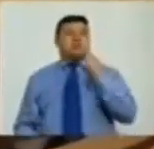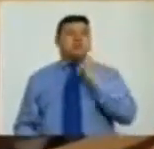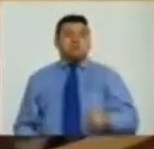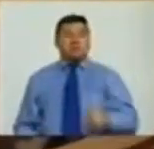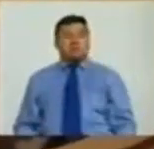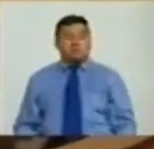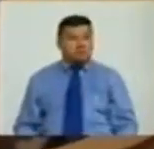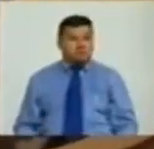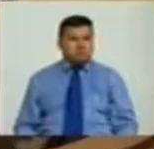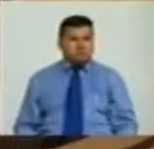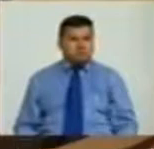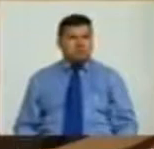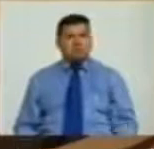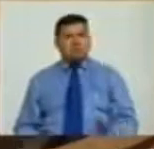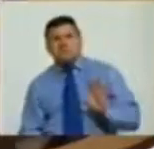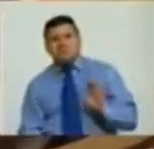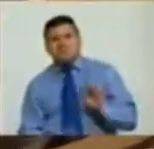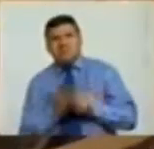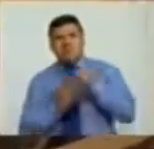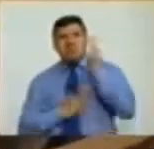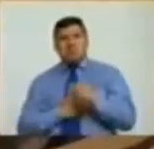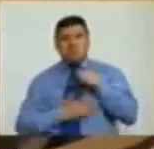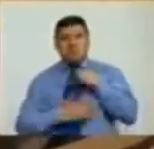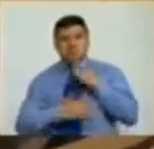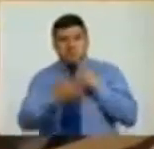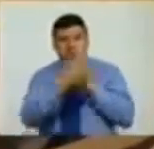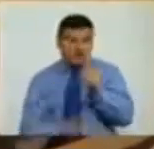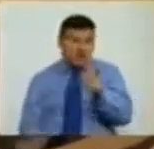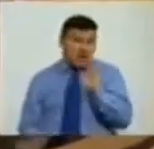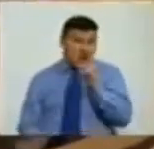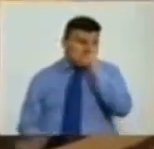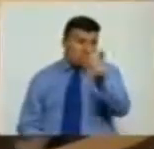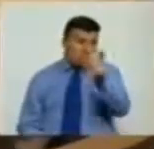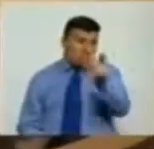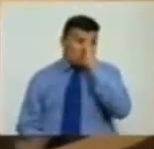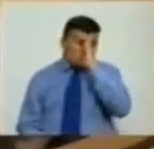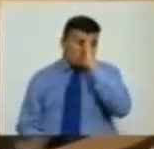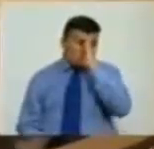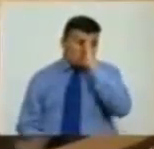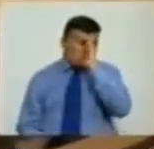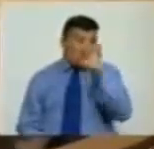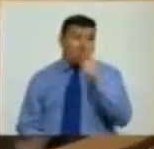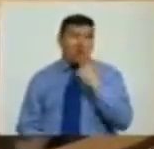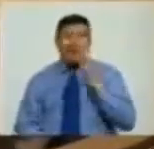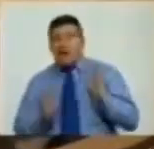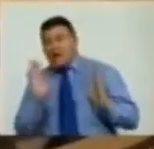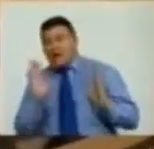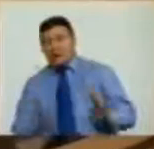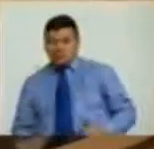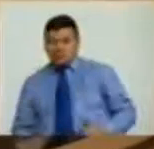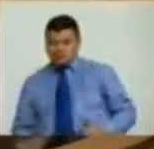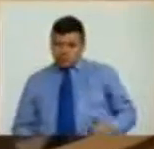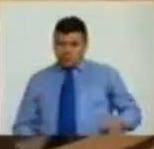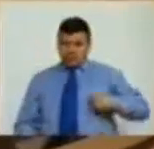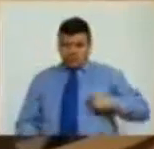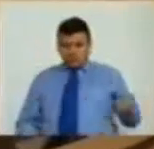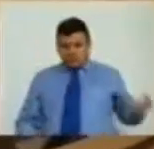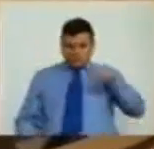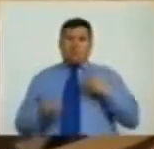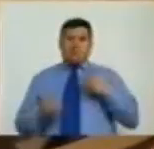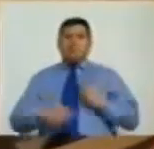que no se atreve a oponerse al proyecto, tiene todas las dudas, pero no se atreve. Yo vengo a proponerles que